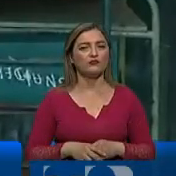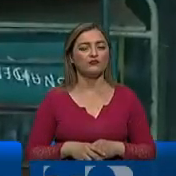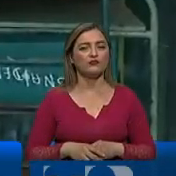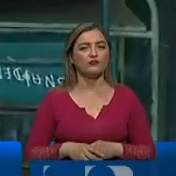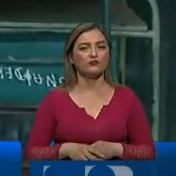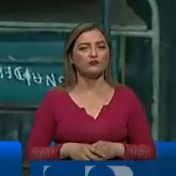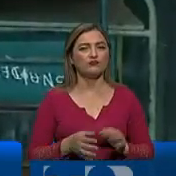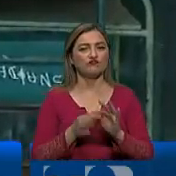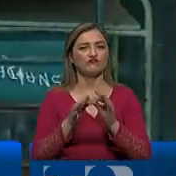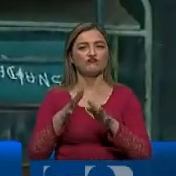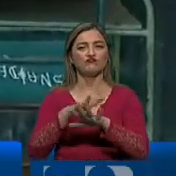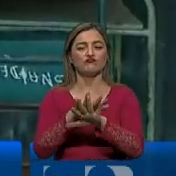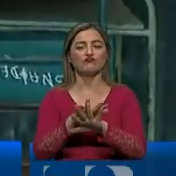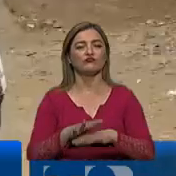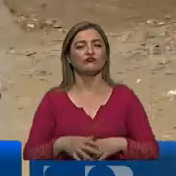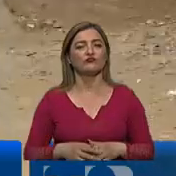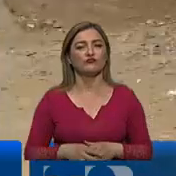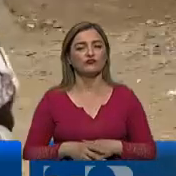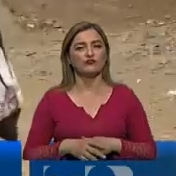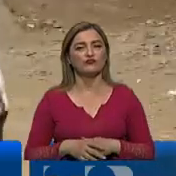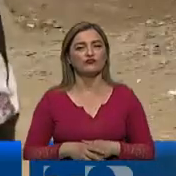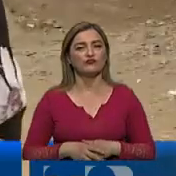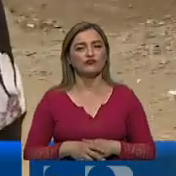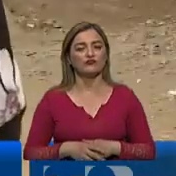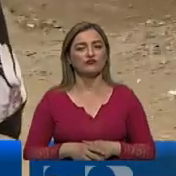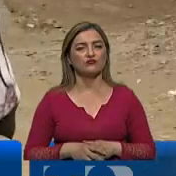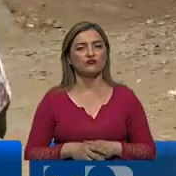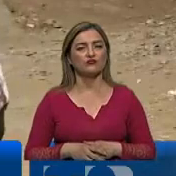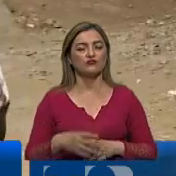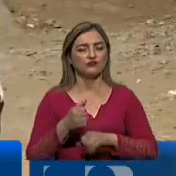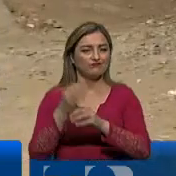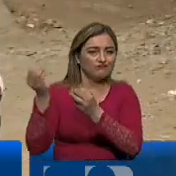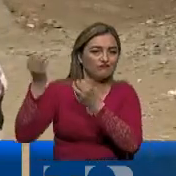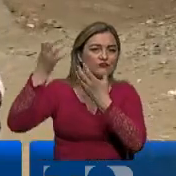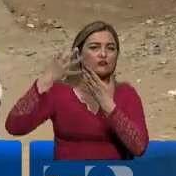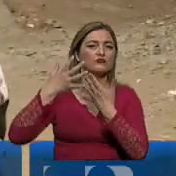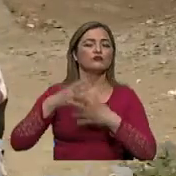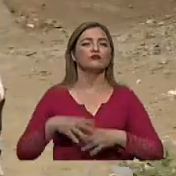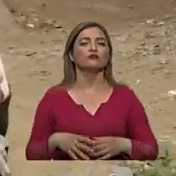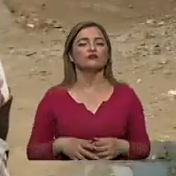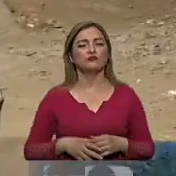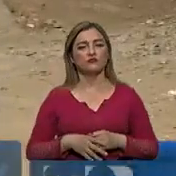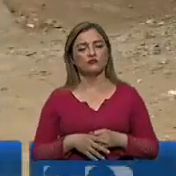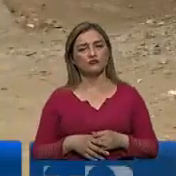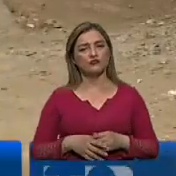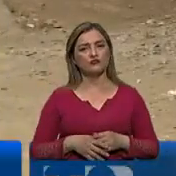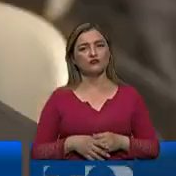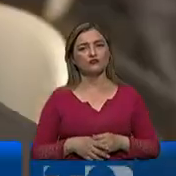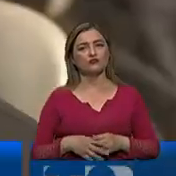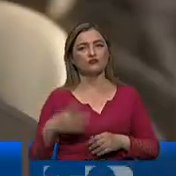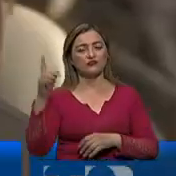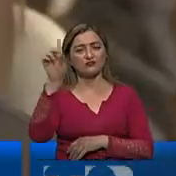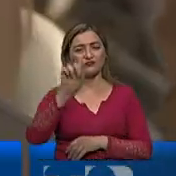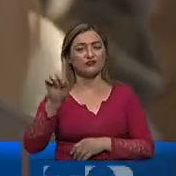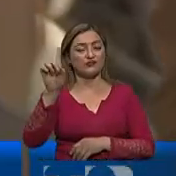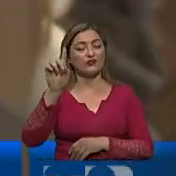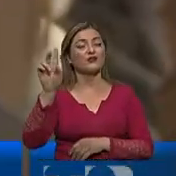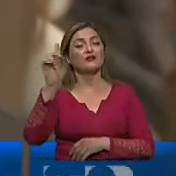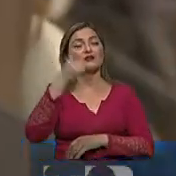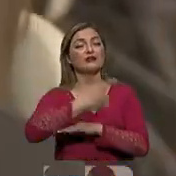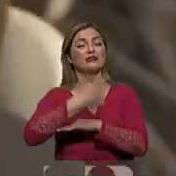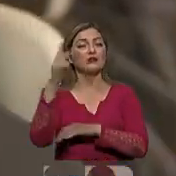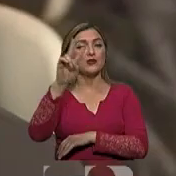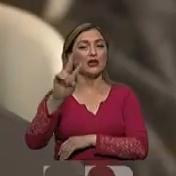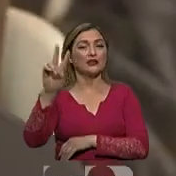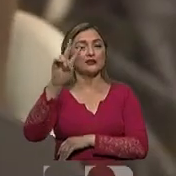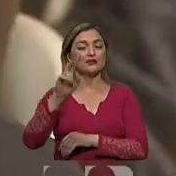una intervención integral. Bien, de lo que han indicado y lo que se espera es este anuncio el día viernes por parte de la ministra María